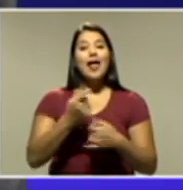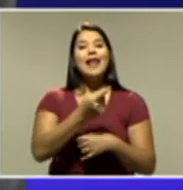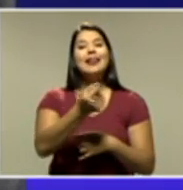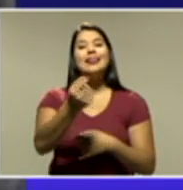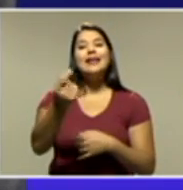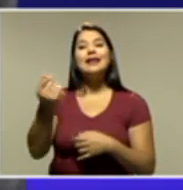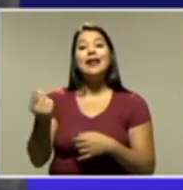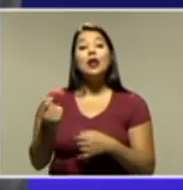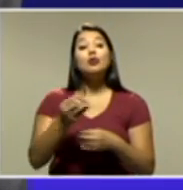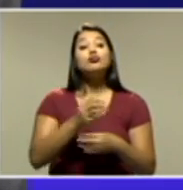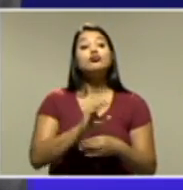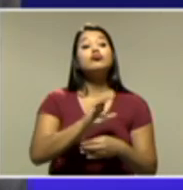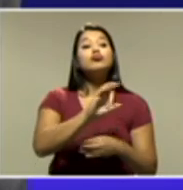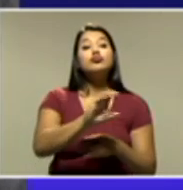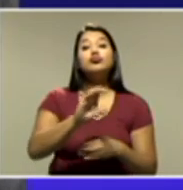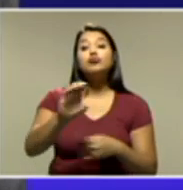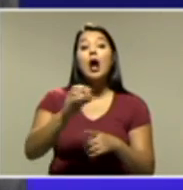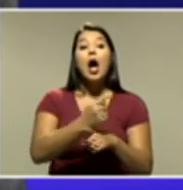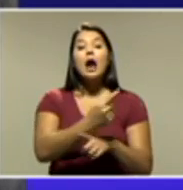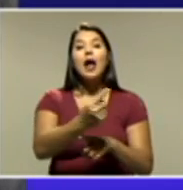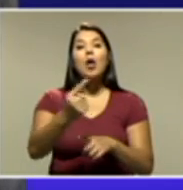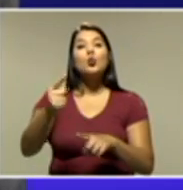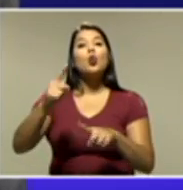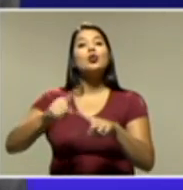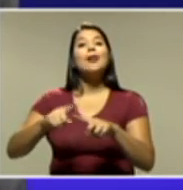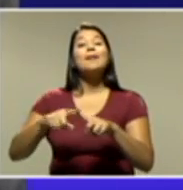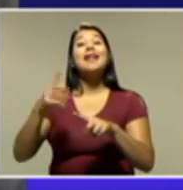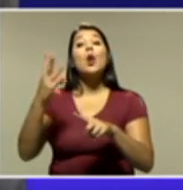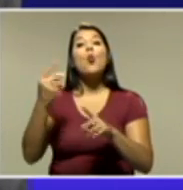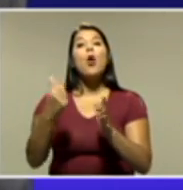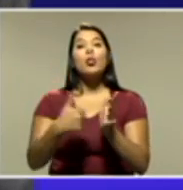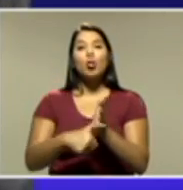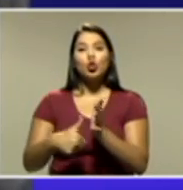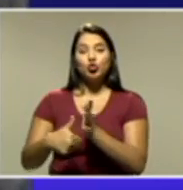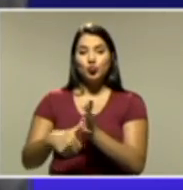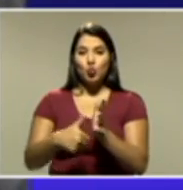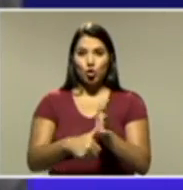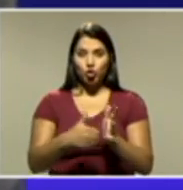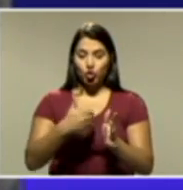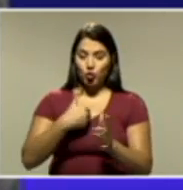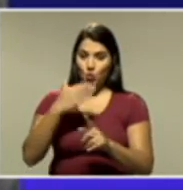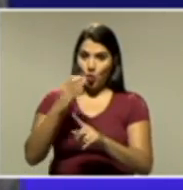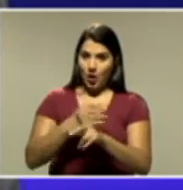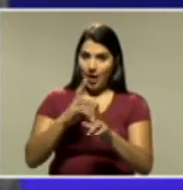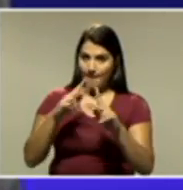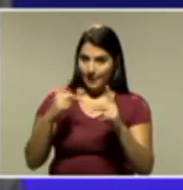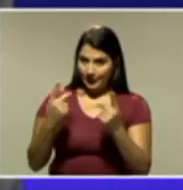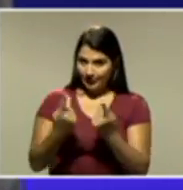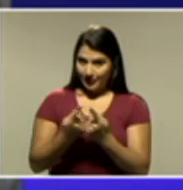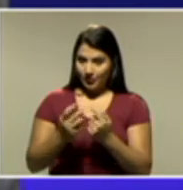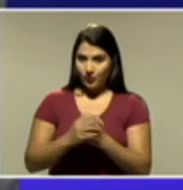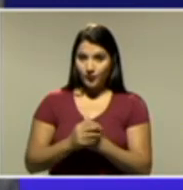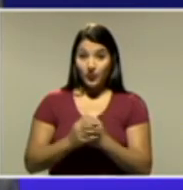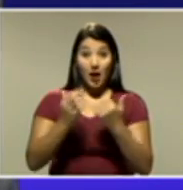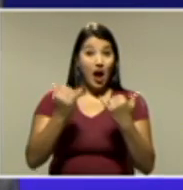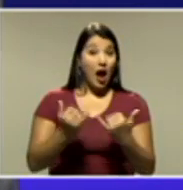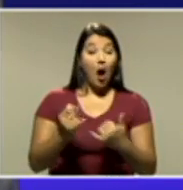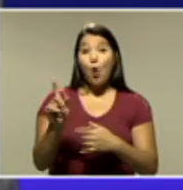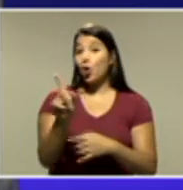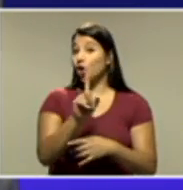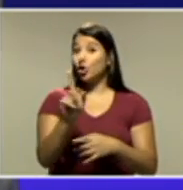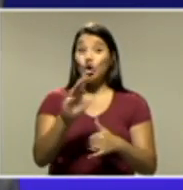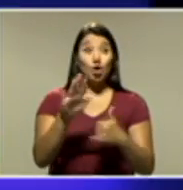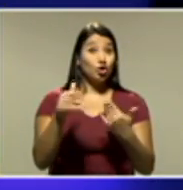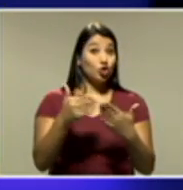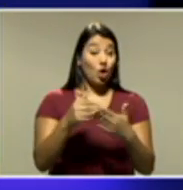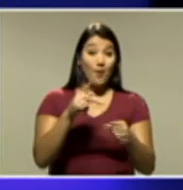formación política. Sí es importante, hay que aclarar que no todos los que participan alcanzan el derecho a la